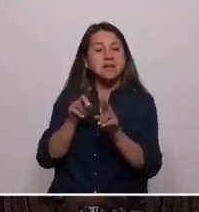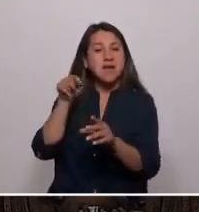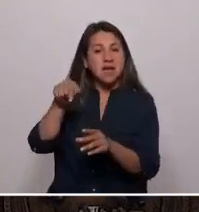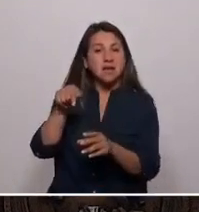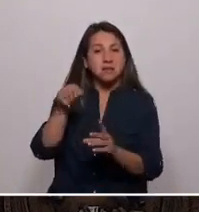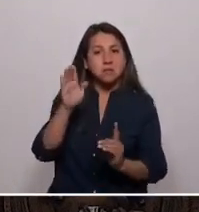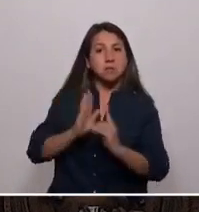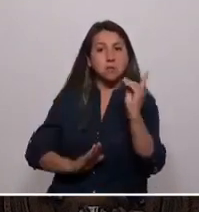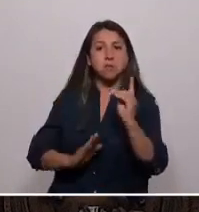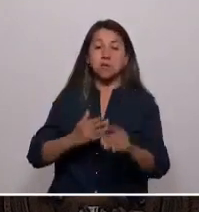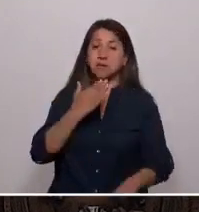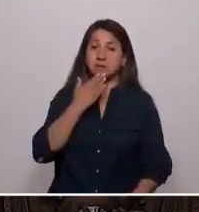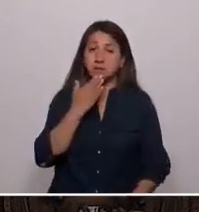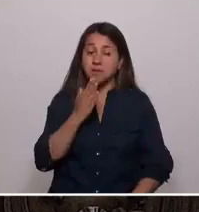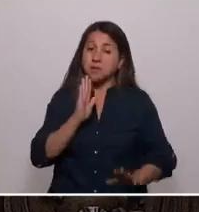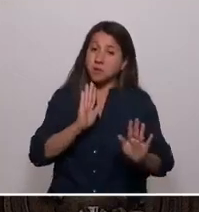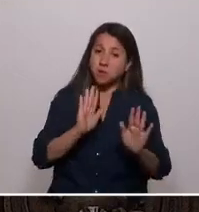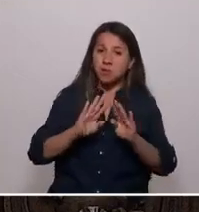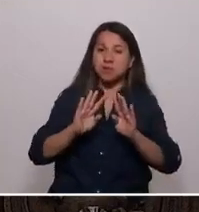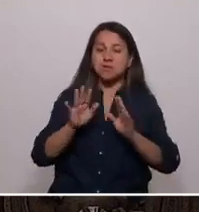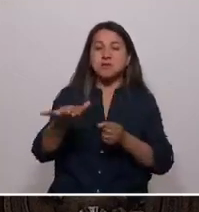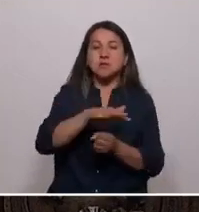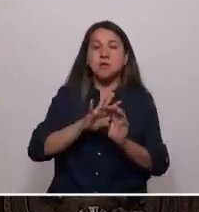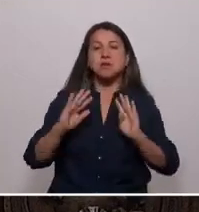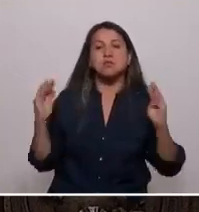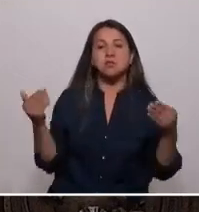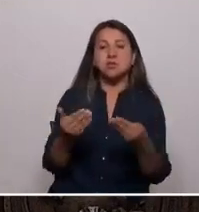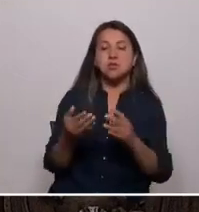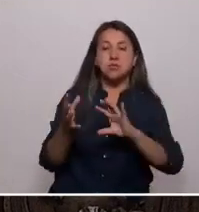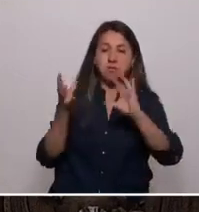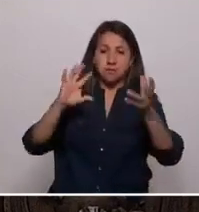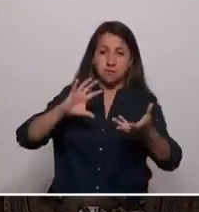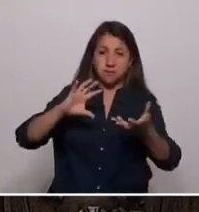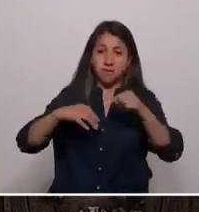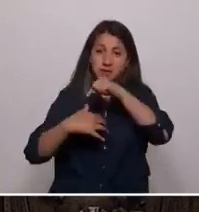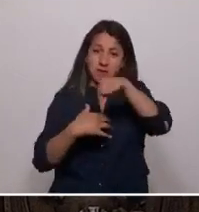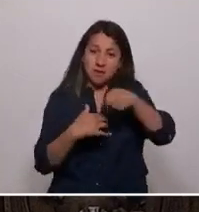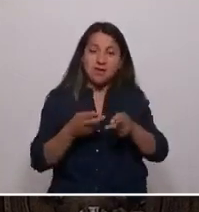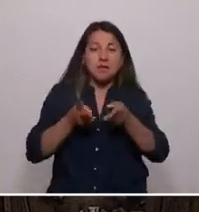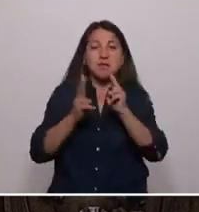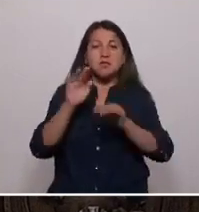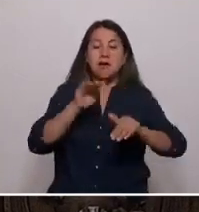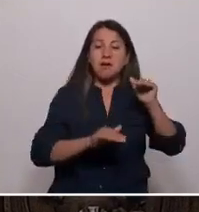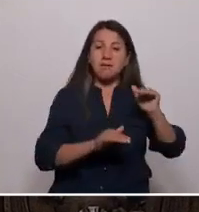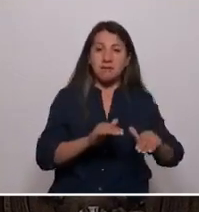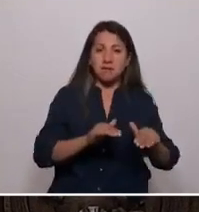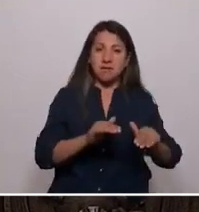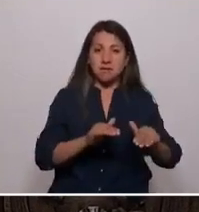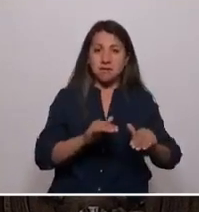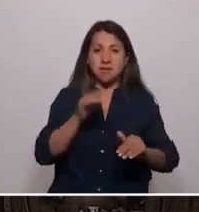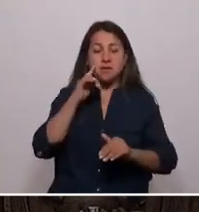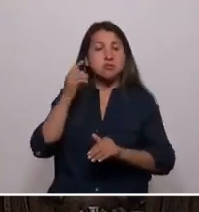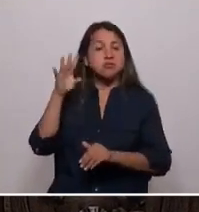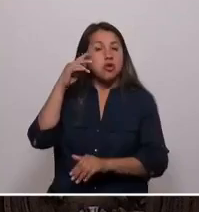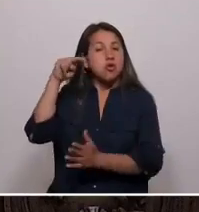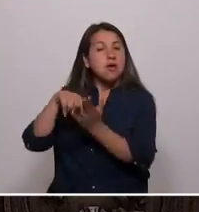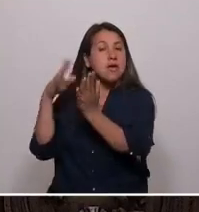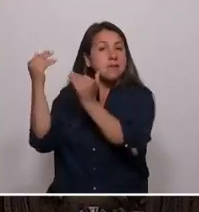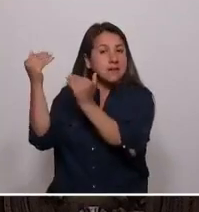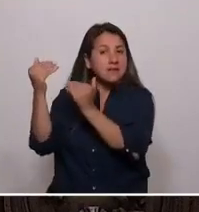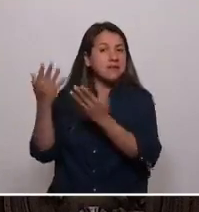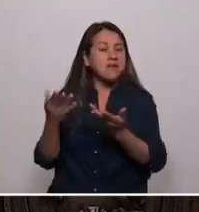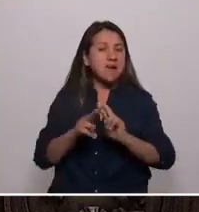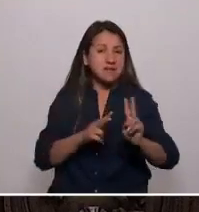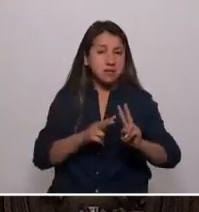se condiciona en un ambiente virtual y global donde nuestros derechos muchas veces pasan a ser meras expectativas. Será también la